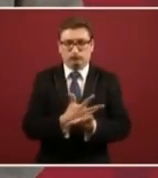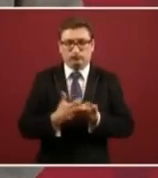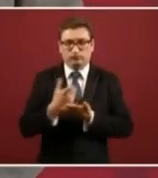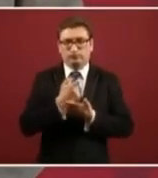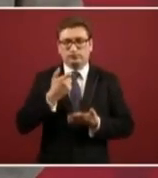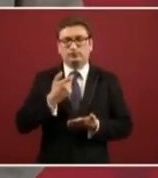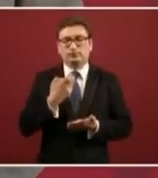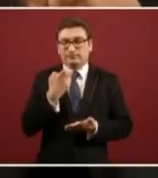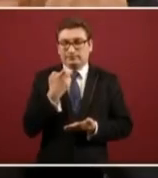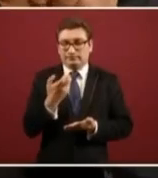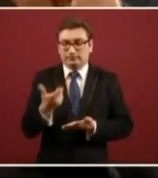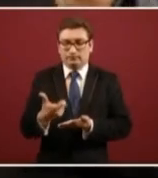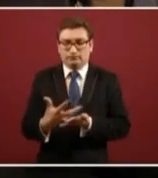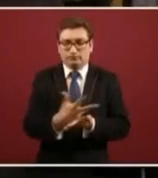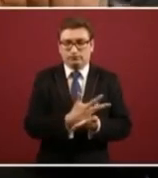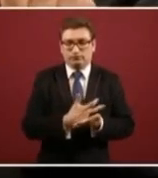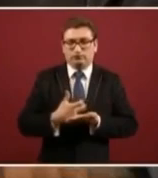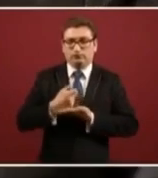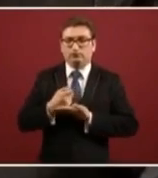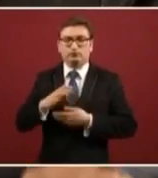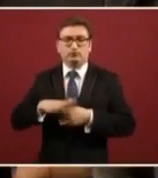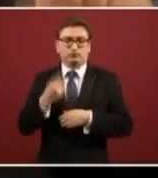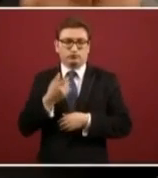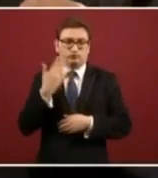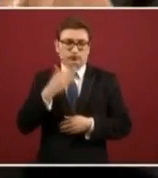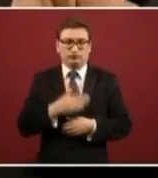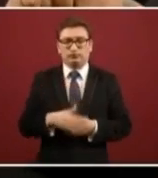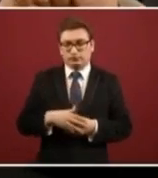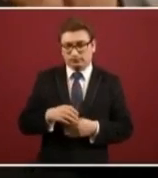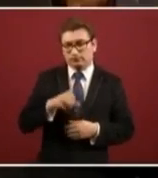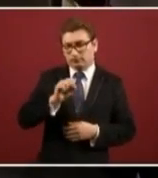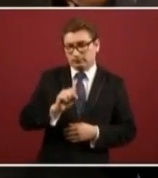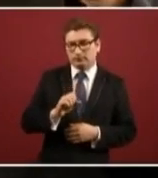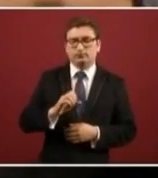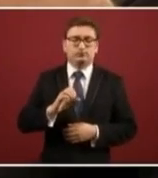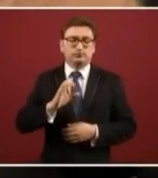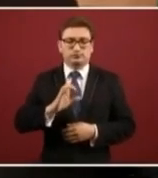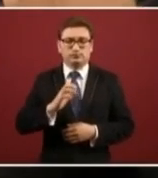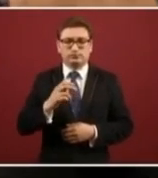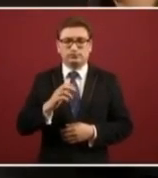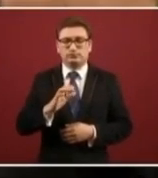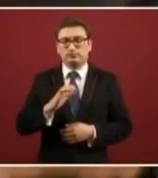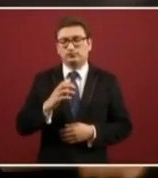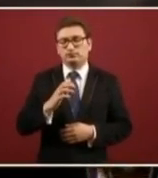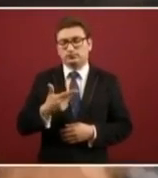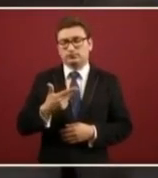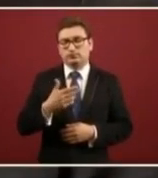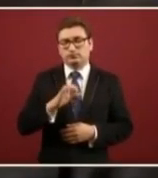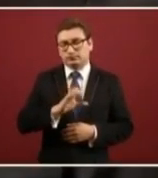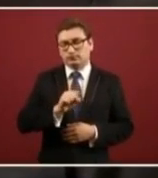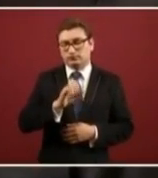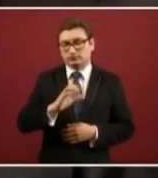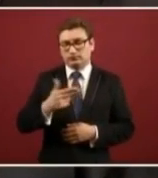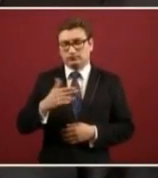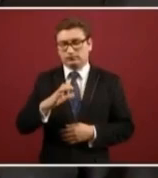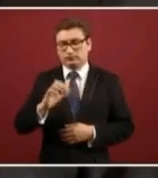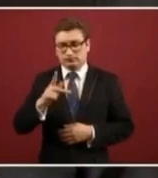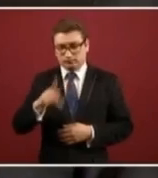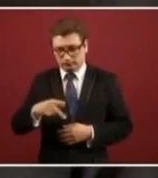poder compensar lo que Hacienda va a dejar de